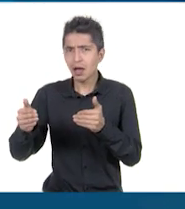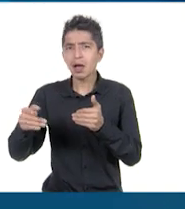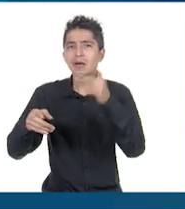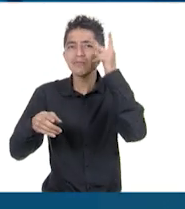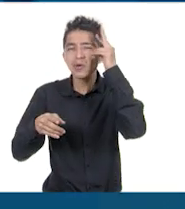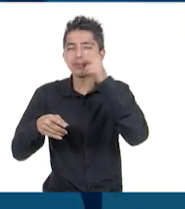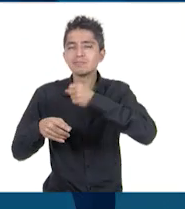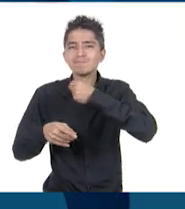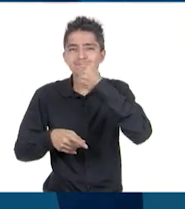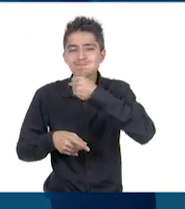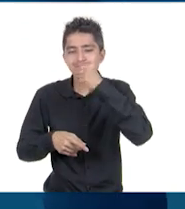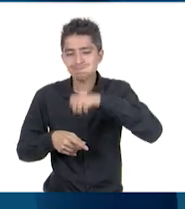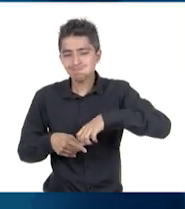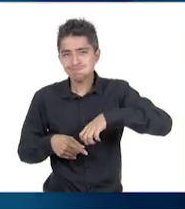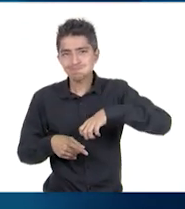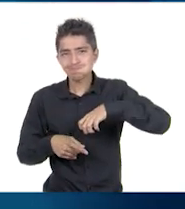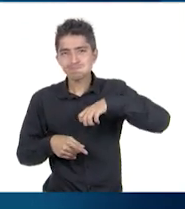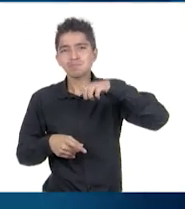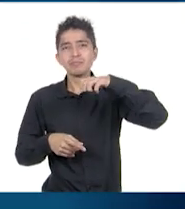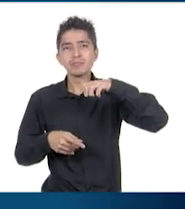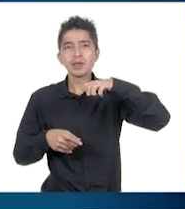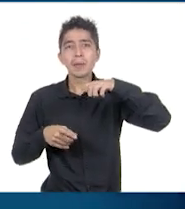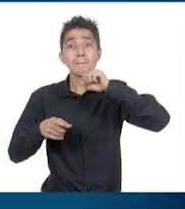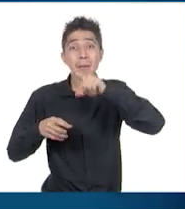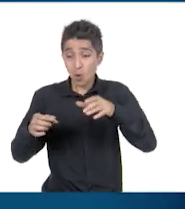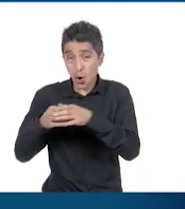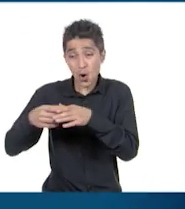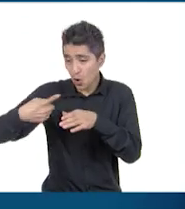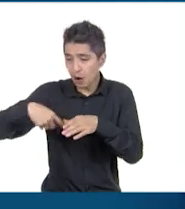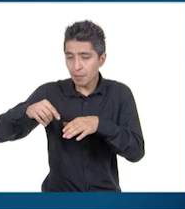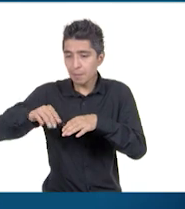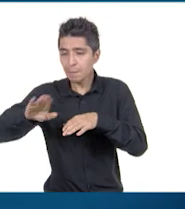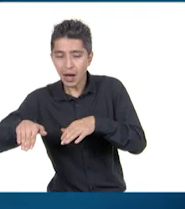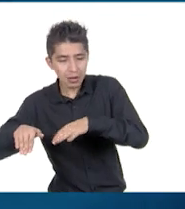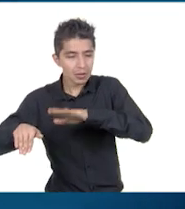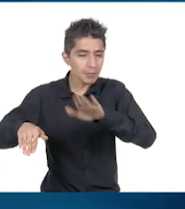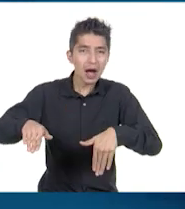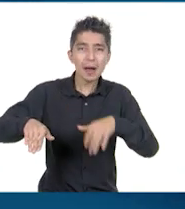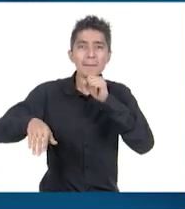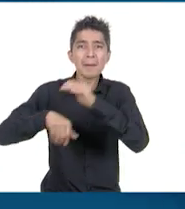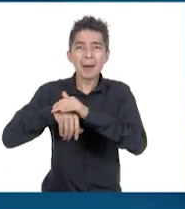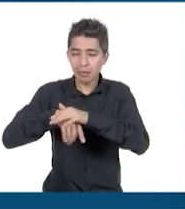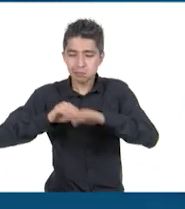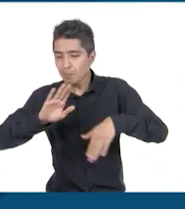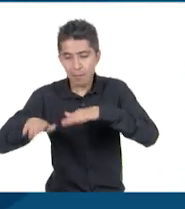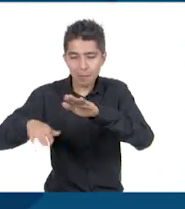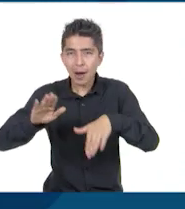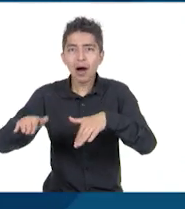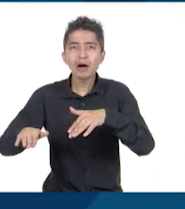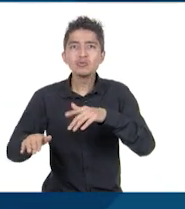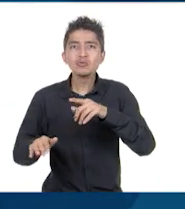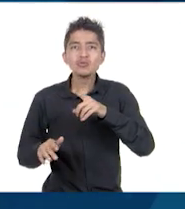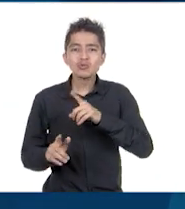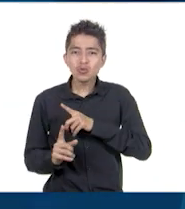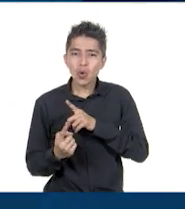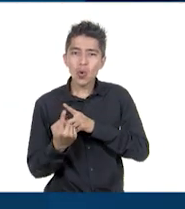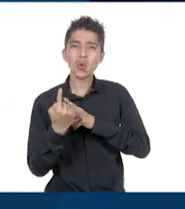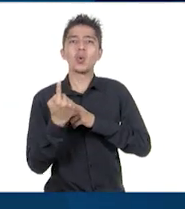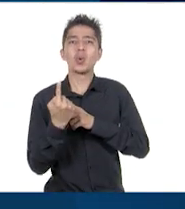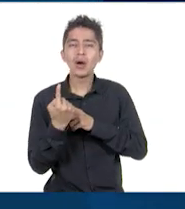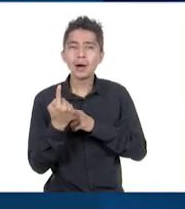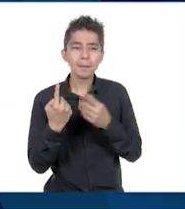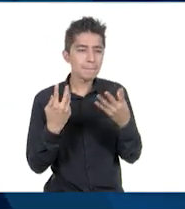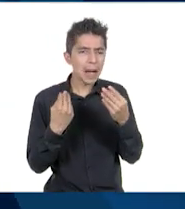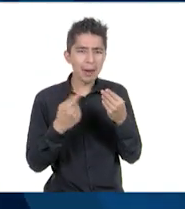envejeció, su generación iba muriendo y él iba quedándose solo. La represión gubernamental además era una